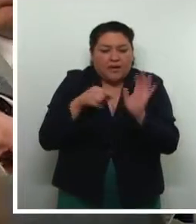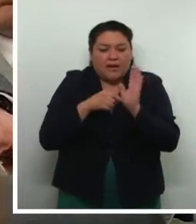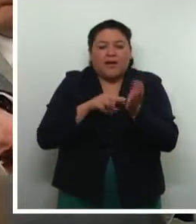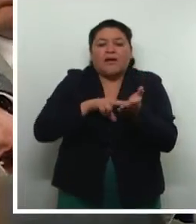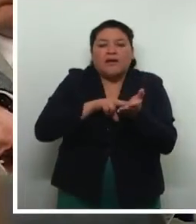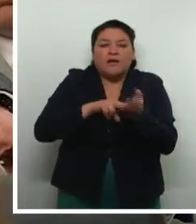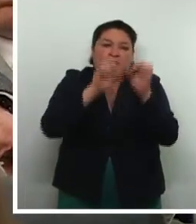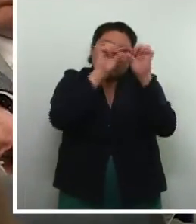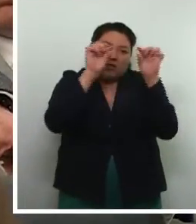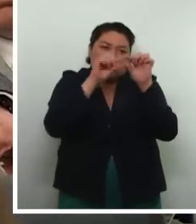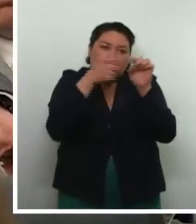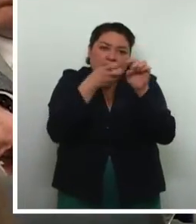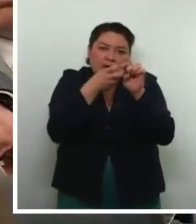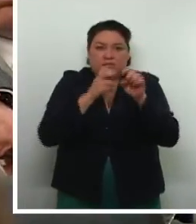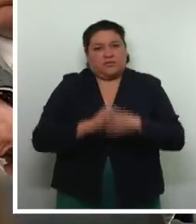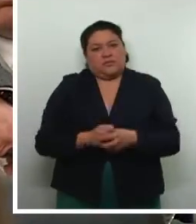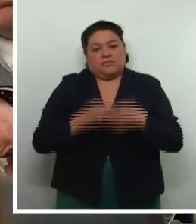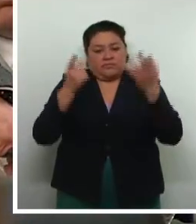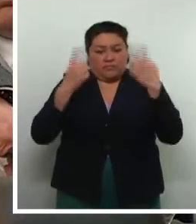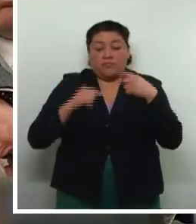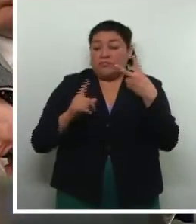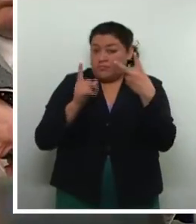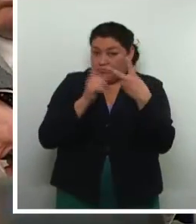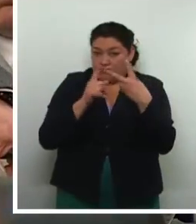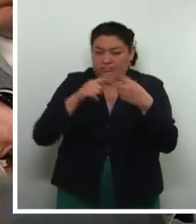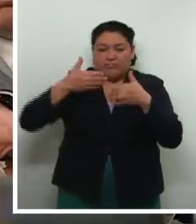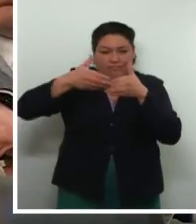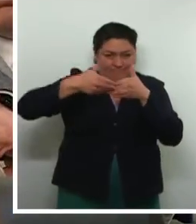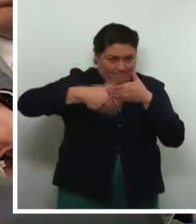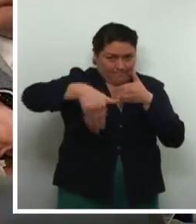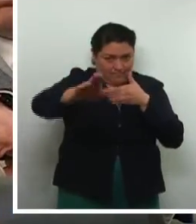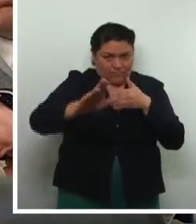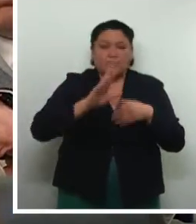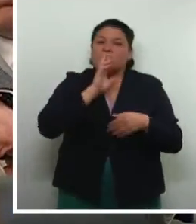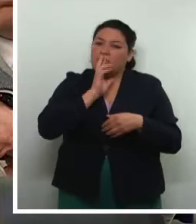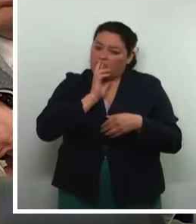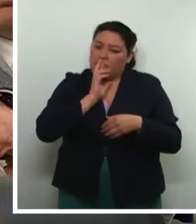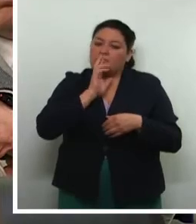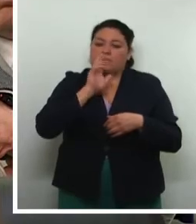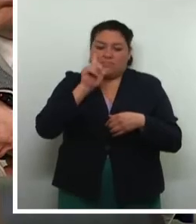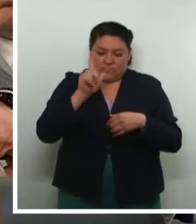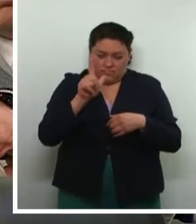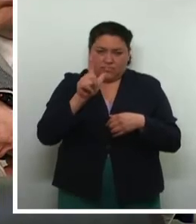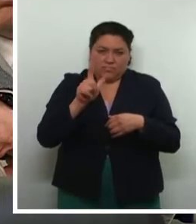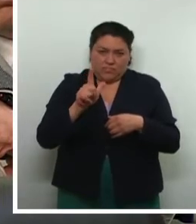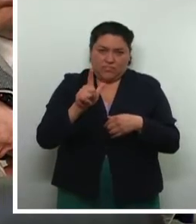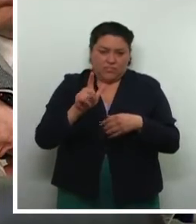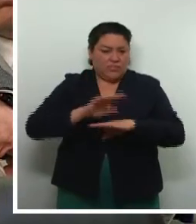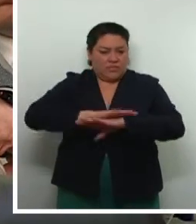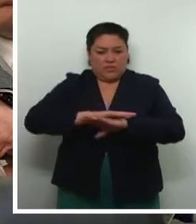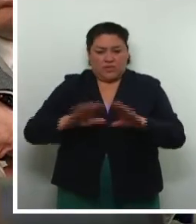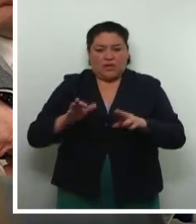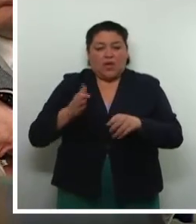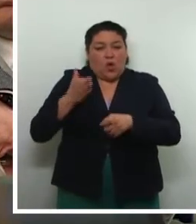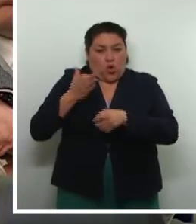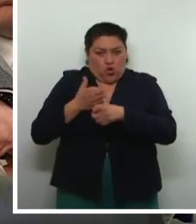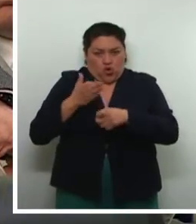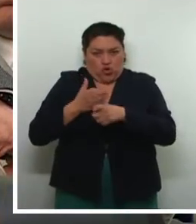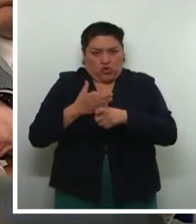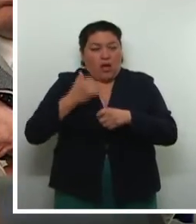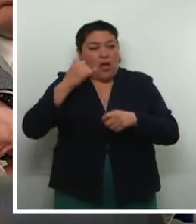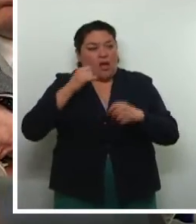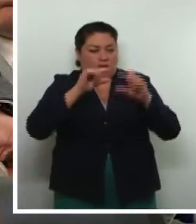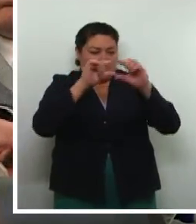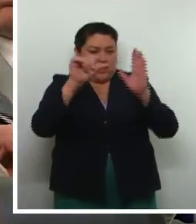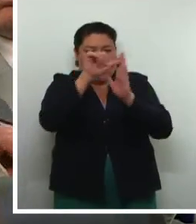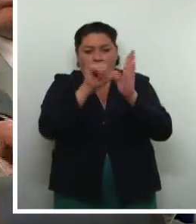negritas. Segundo, en lo sucesivo, sí considero conveniente que si hay una reserva